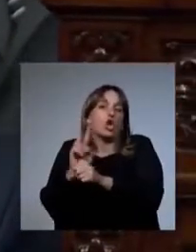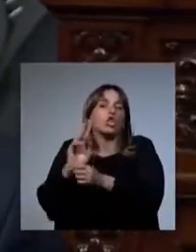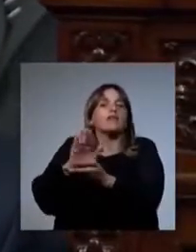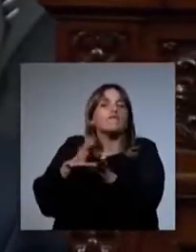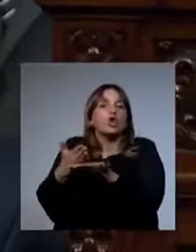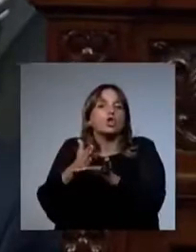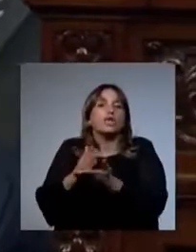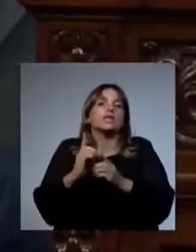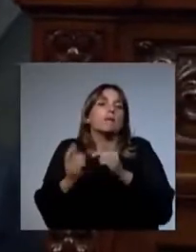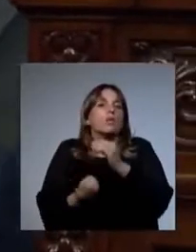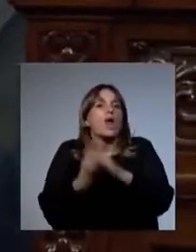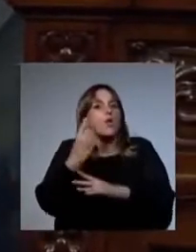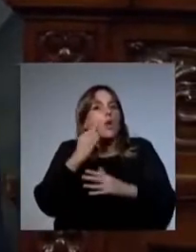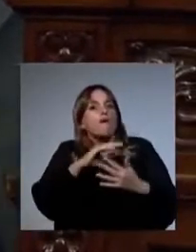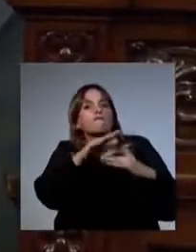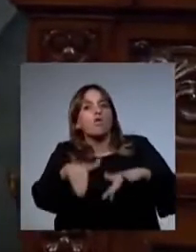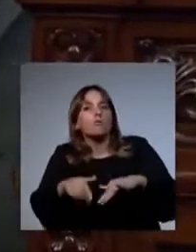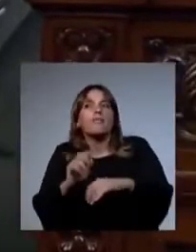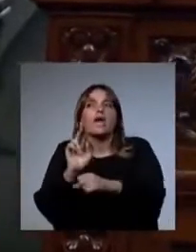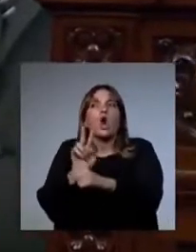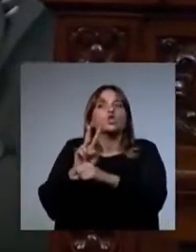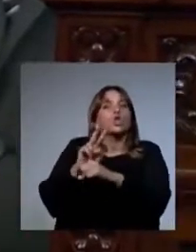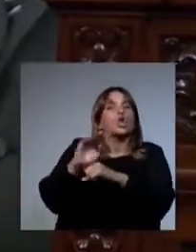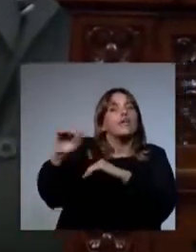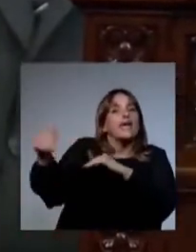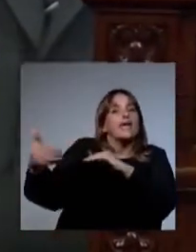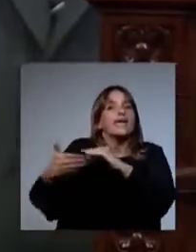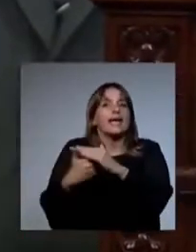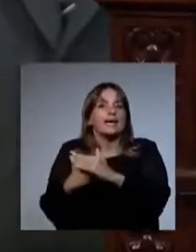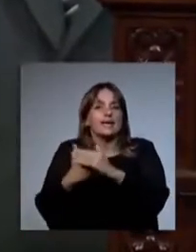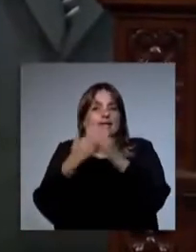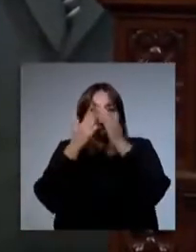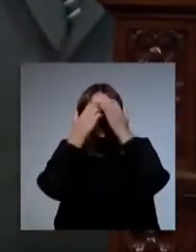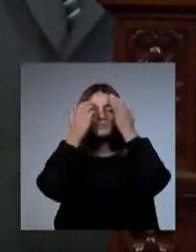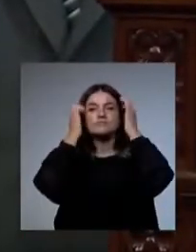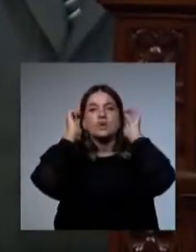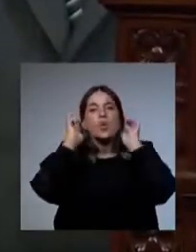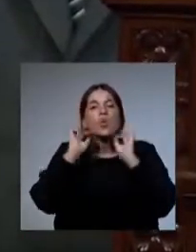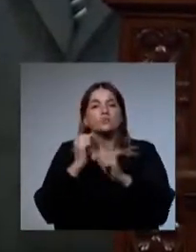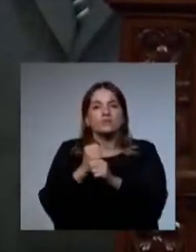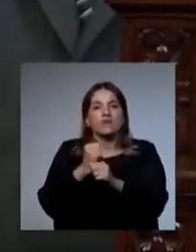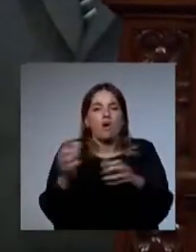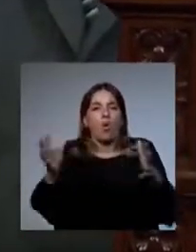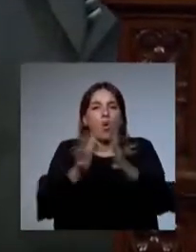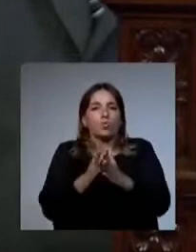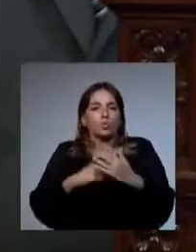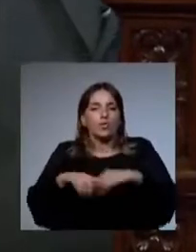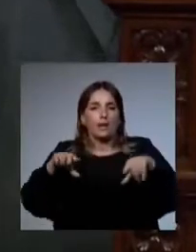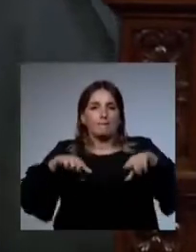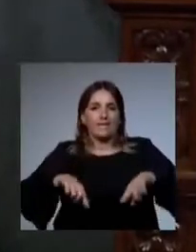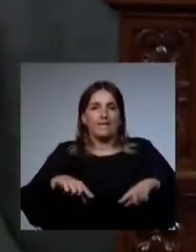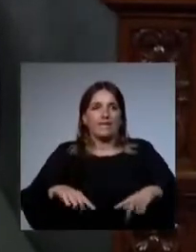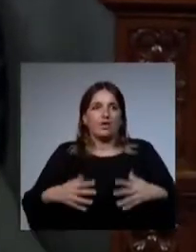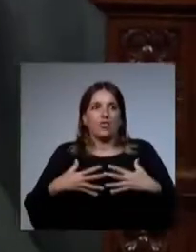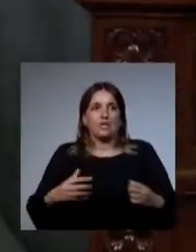una nueva estrategia del control de ingreso. Un trabajo en conjunto del Ministerio de Salud Pública